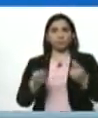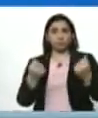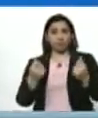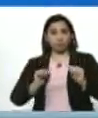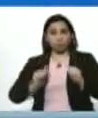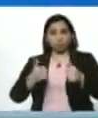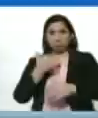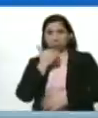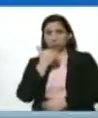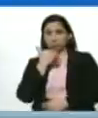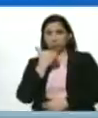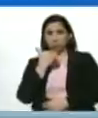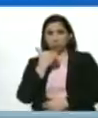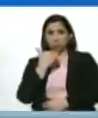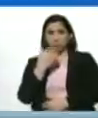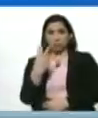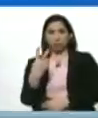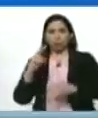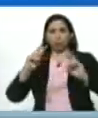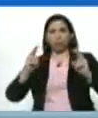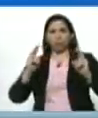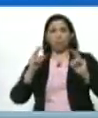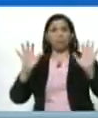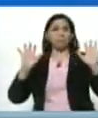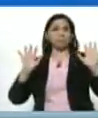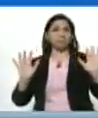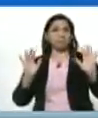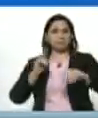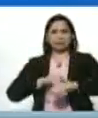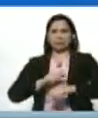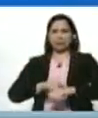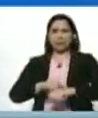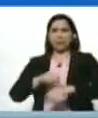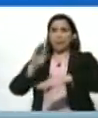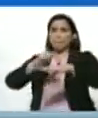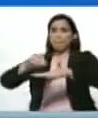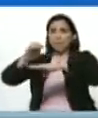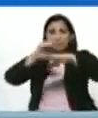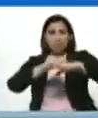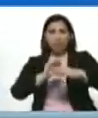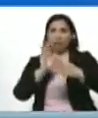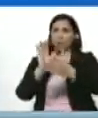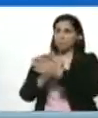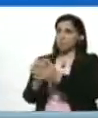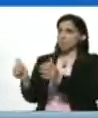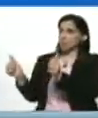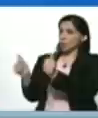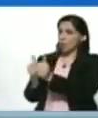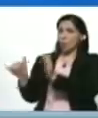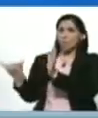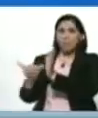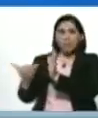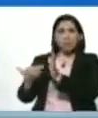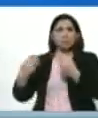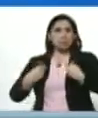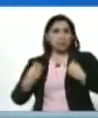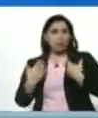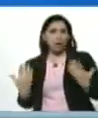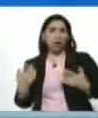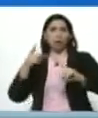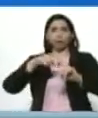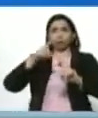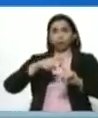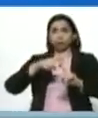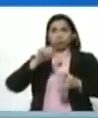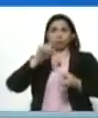arranque dos temas pues tiene tiempo para avisarle a la vecina al primo a la hermana al tío a la